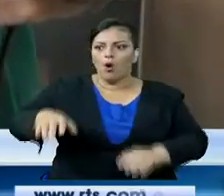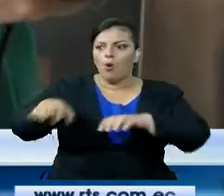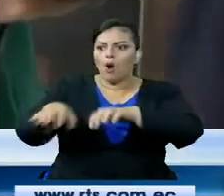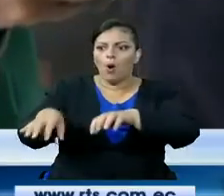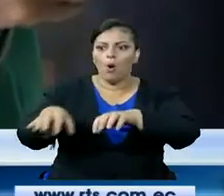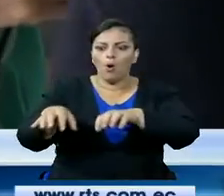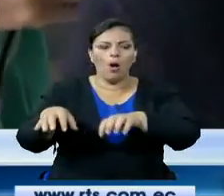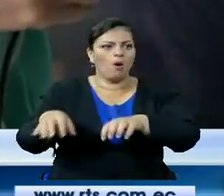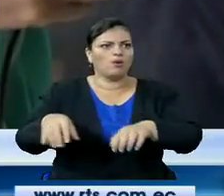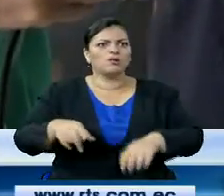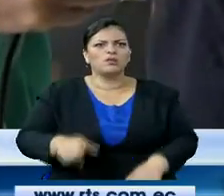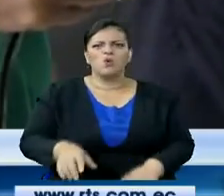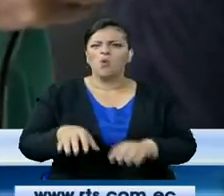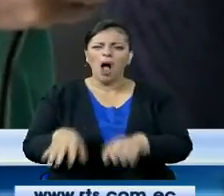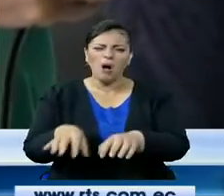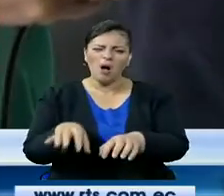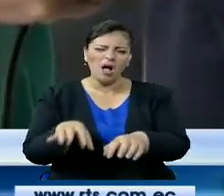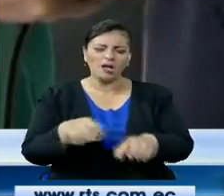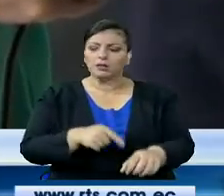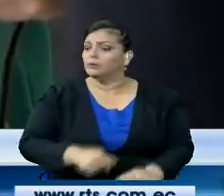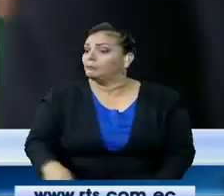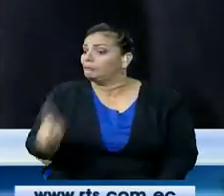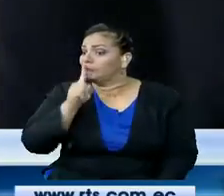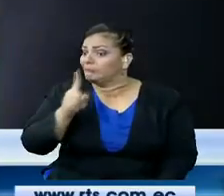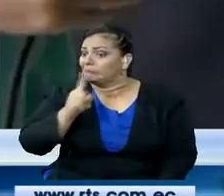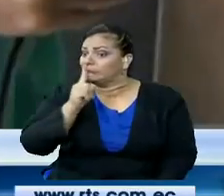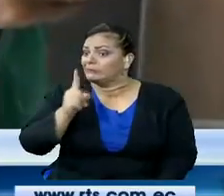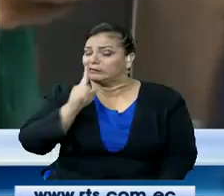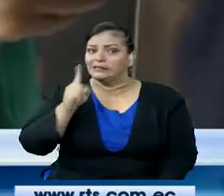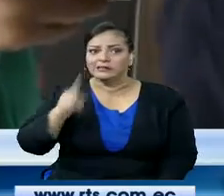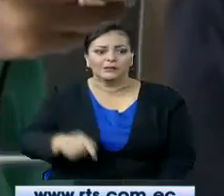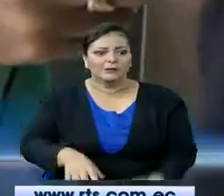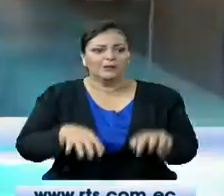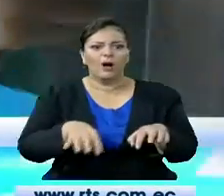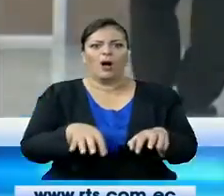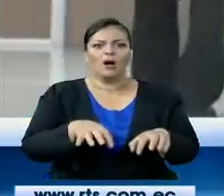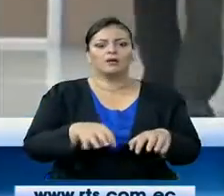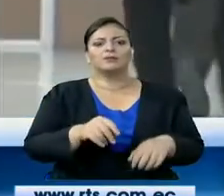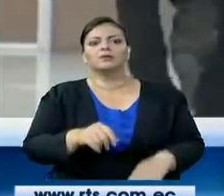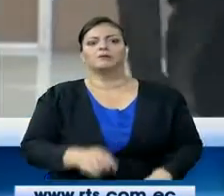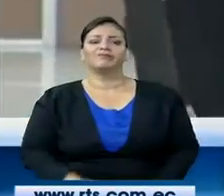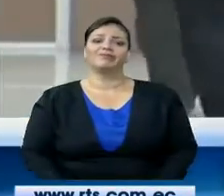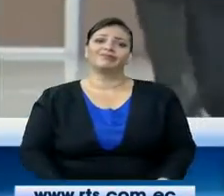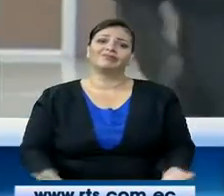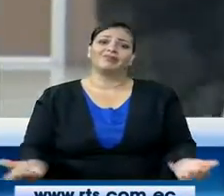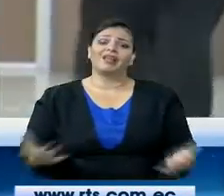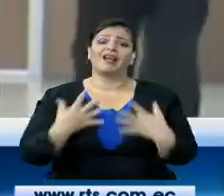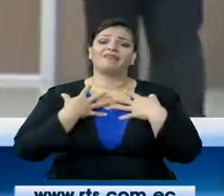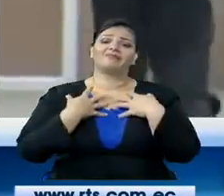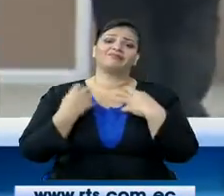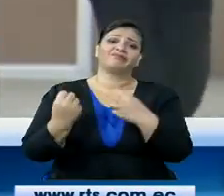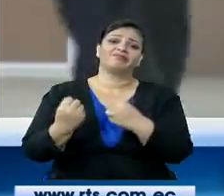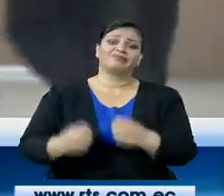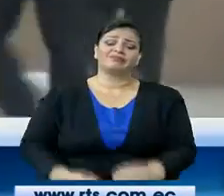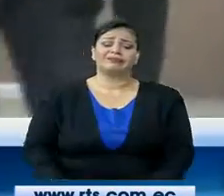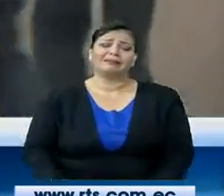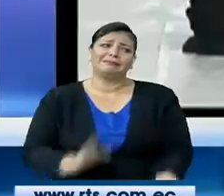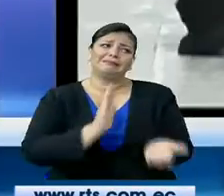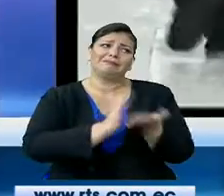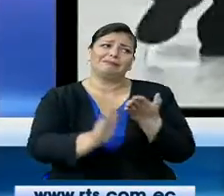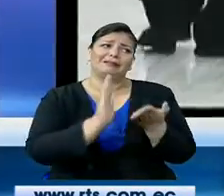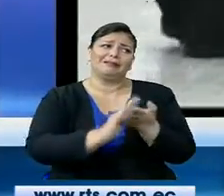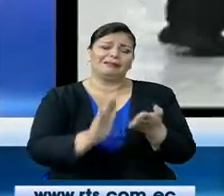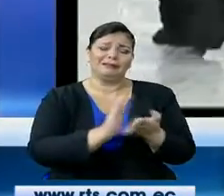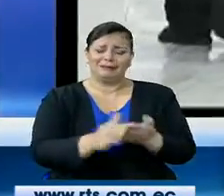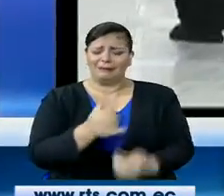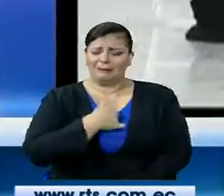con el tachi. Ahí fue que salí, ya nomás me quedó salir de una y pedirle disculpas, que me perdone. Y asegura estar arrepentido por lo que hizo. Y